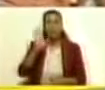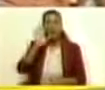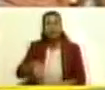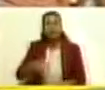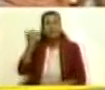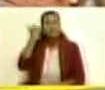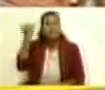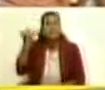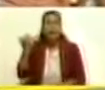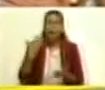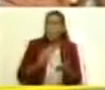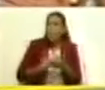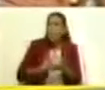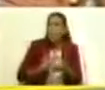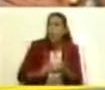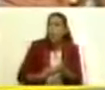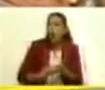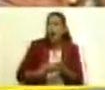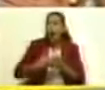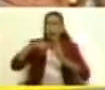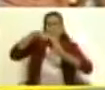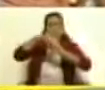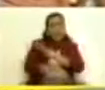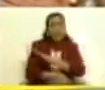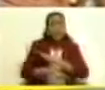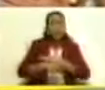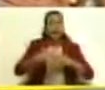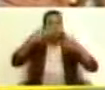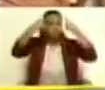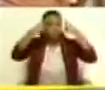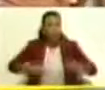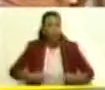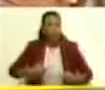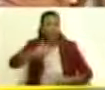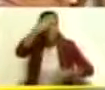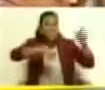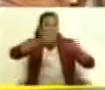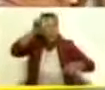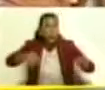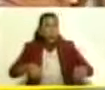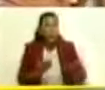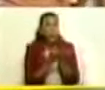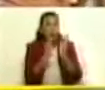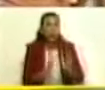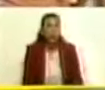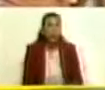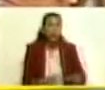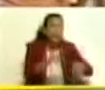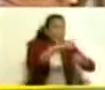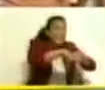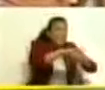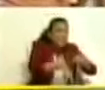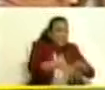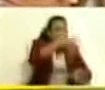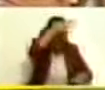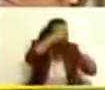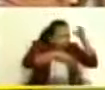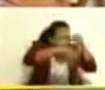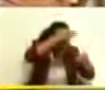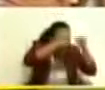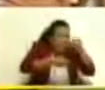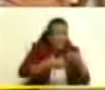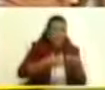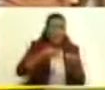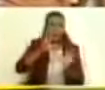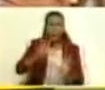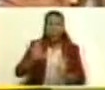Asimismo, proponemos profundizar a nuestro talento nacional, a nuestras semillitas del futuro, a nuestro